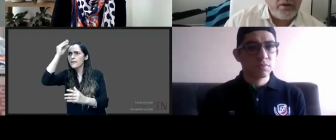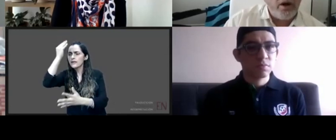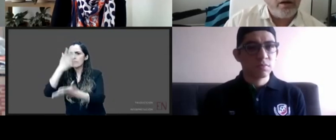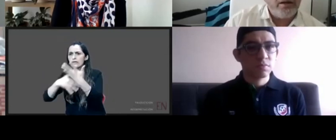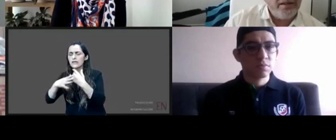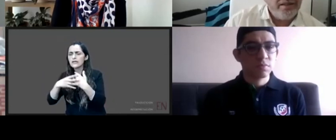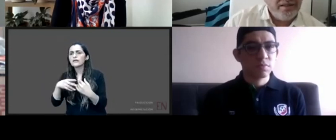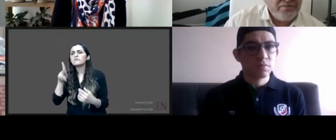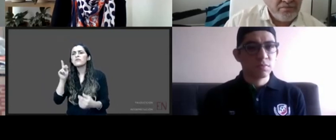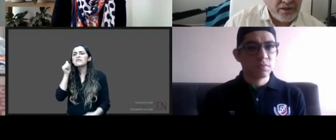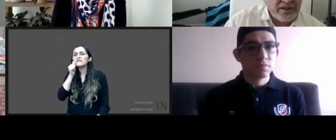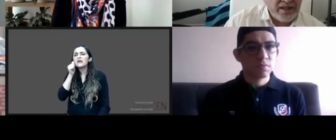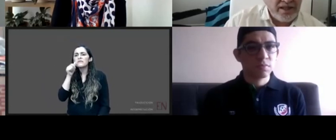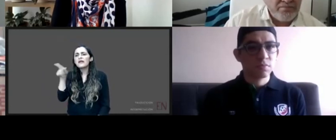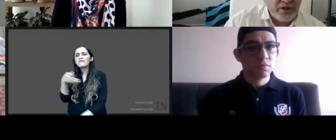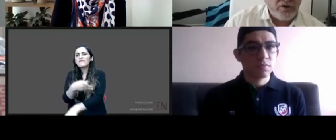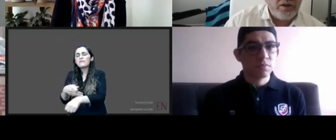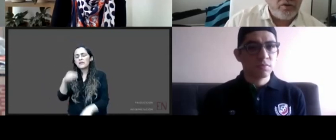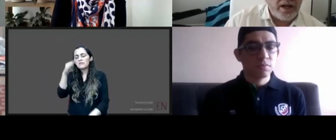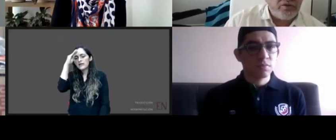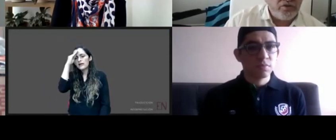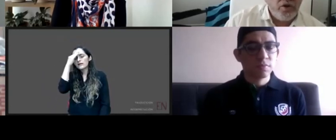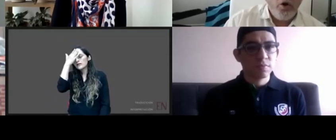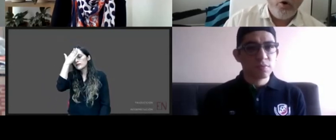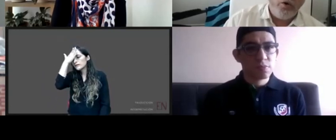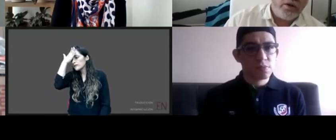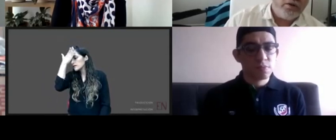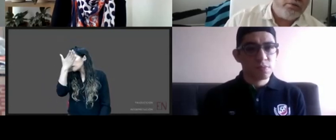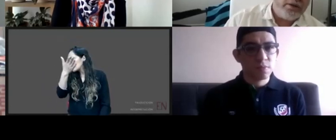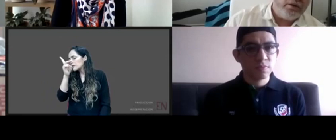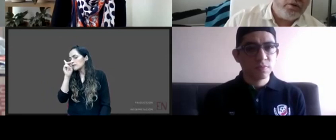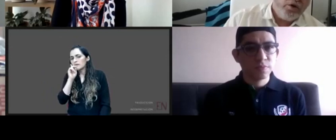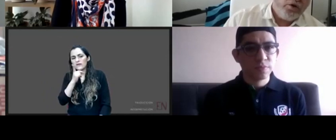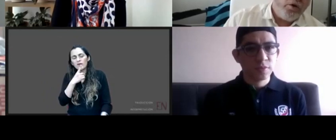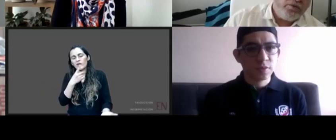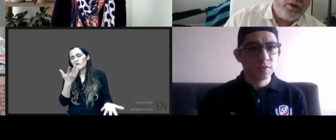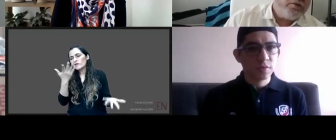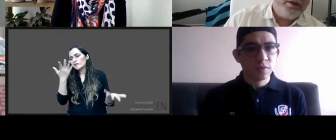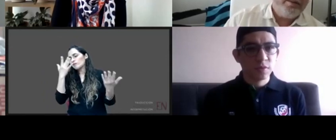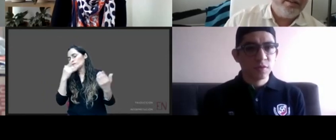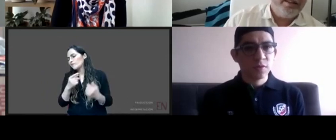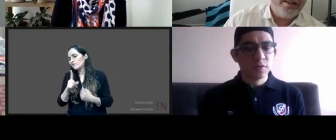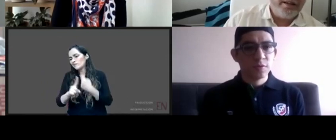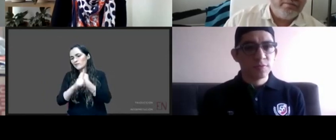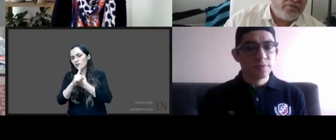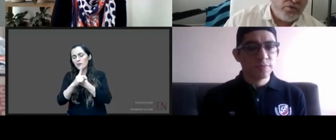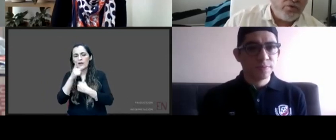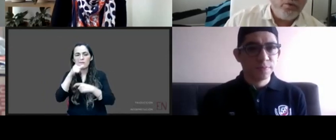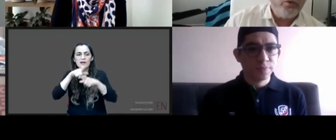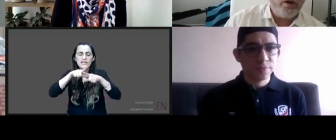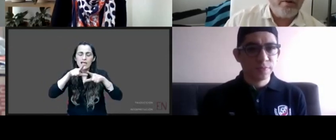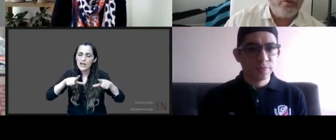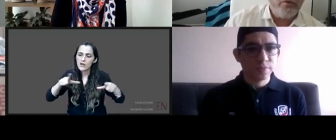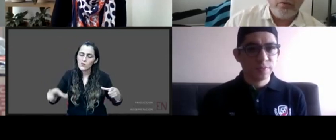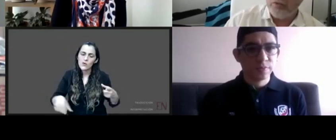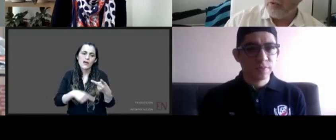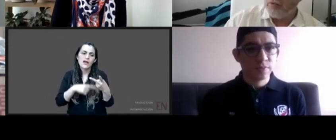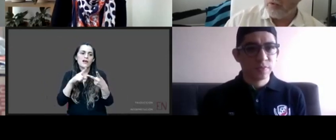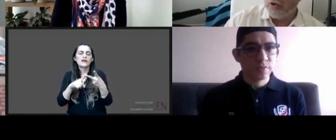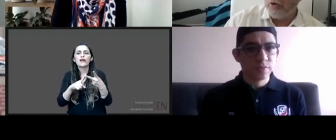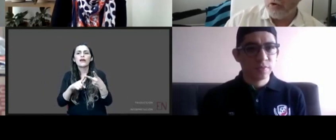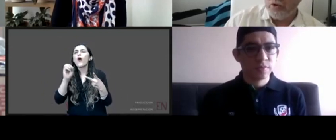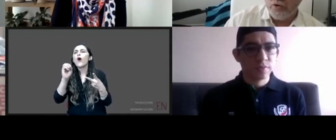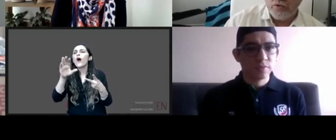discapacitados del lenguaje, en el peor de los casos, o cuando menos, como una especie de... Hubo una vez